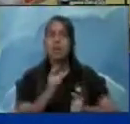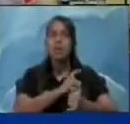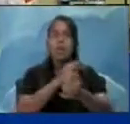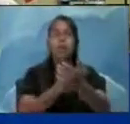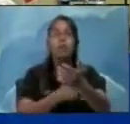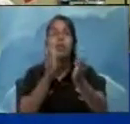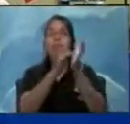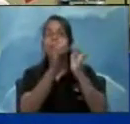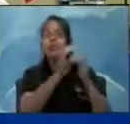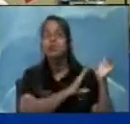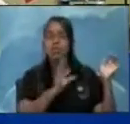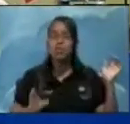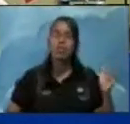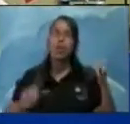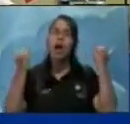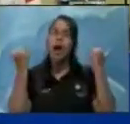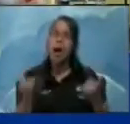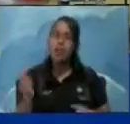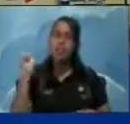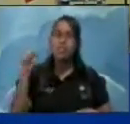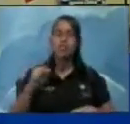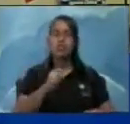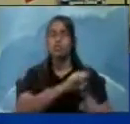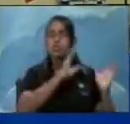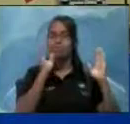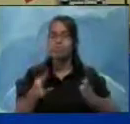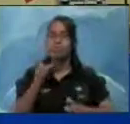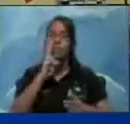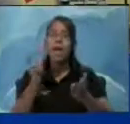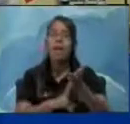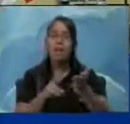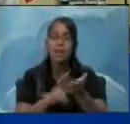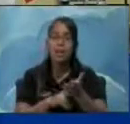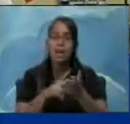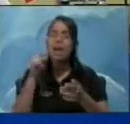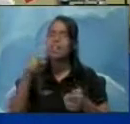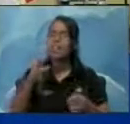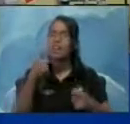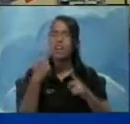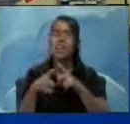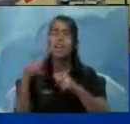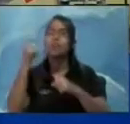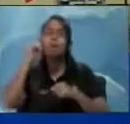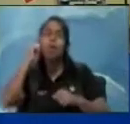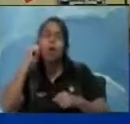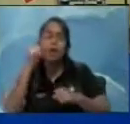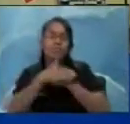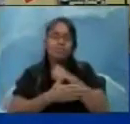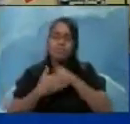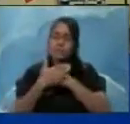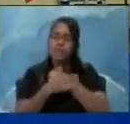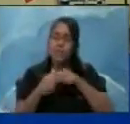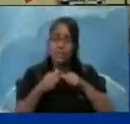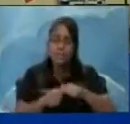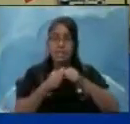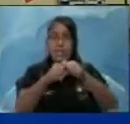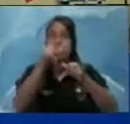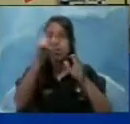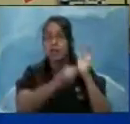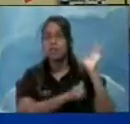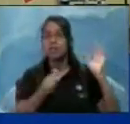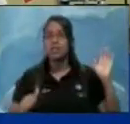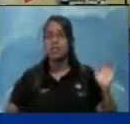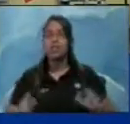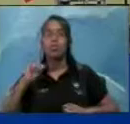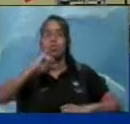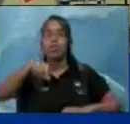Jesús Ahora sí son creyentes ahí estaban aquellas mujeres piadosas que habían seguido al Señor desde